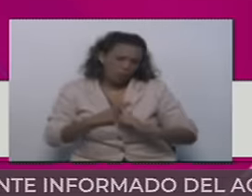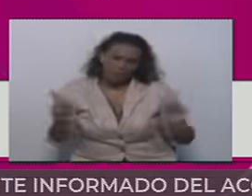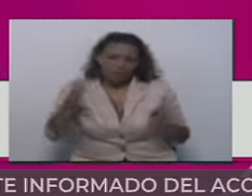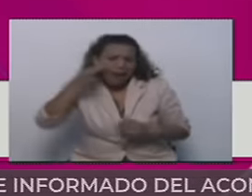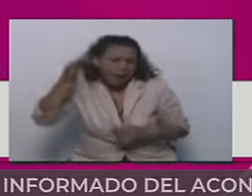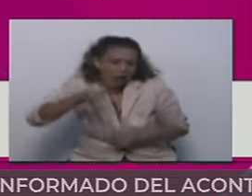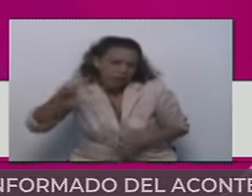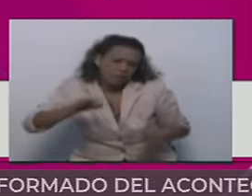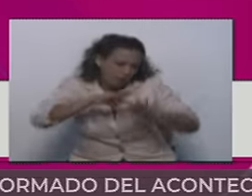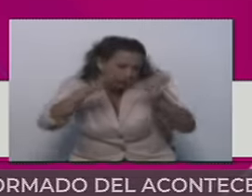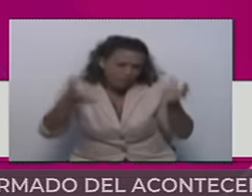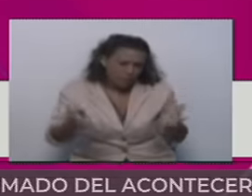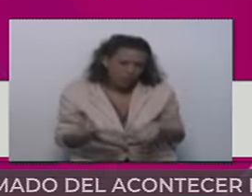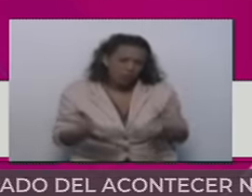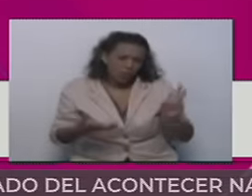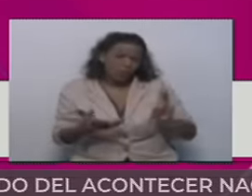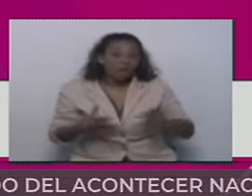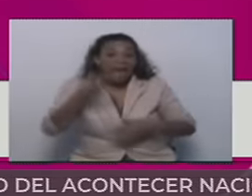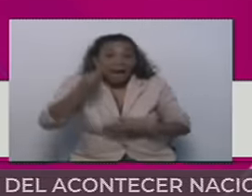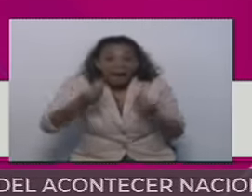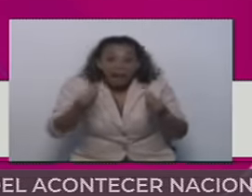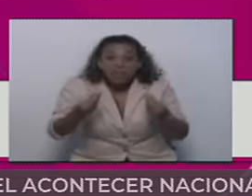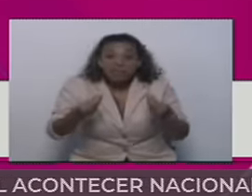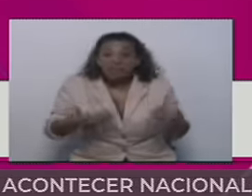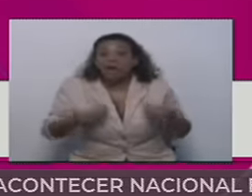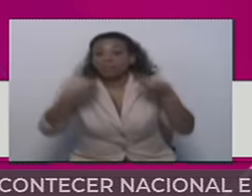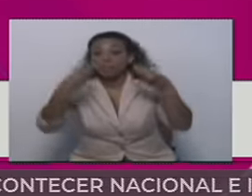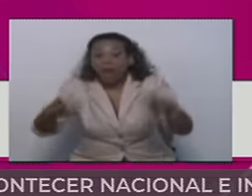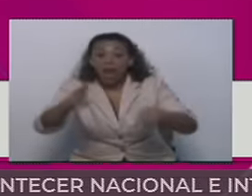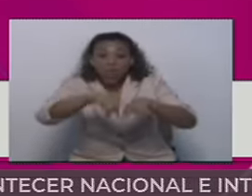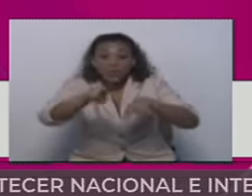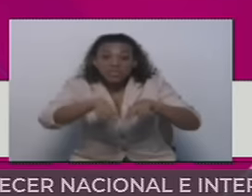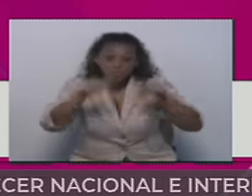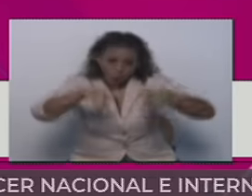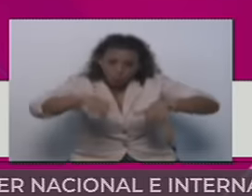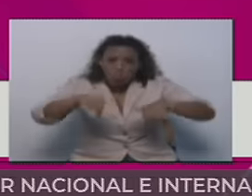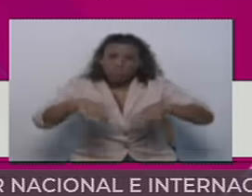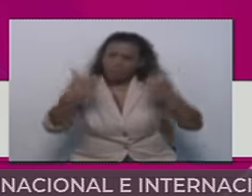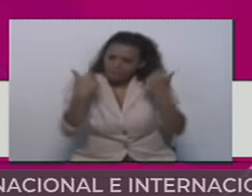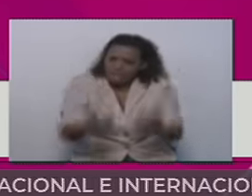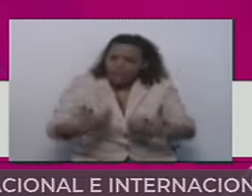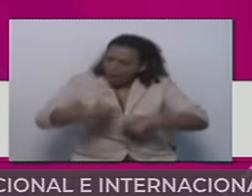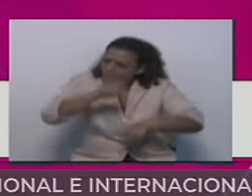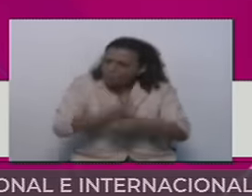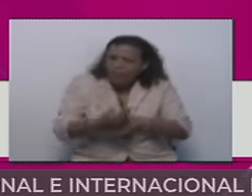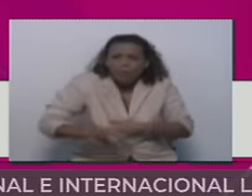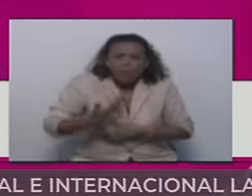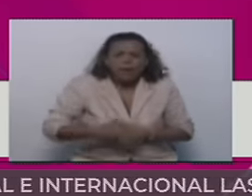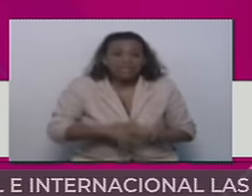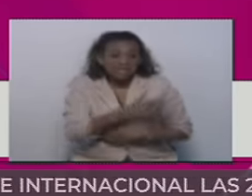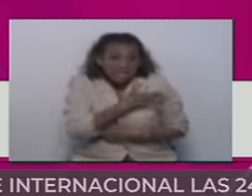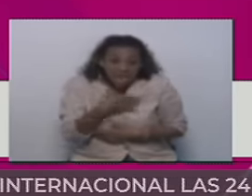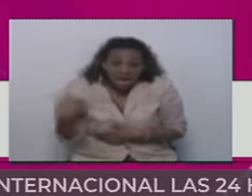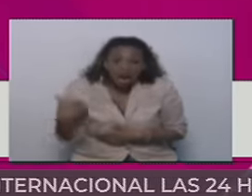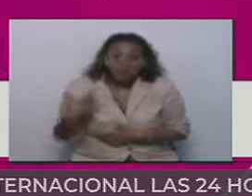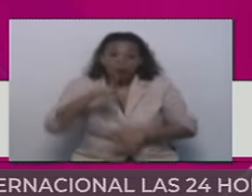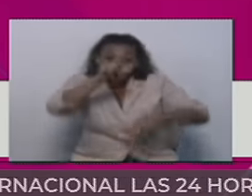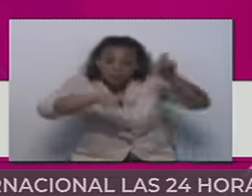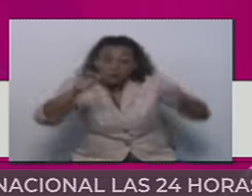mundo. Y la calidad que le entregamos a los niños y niñas es fundamental. Si quieres una nueva